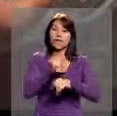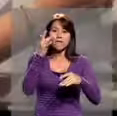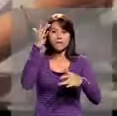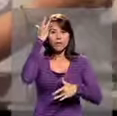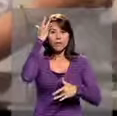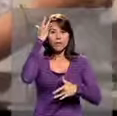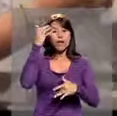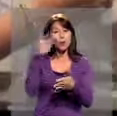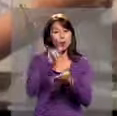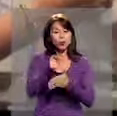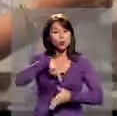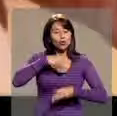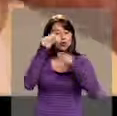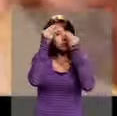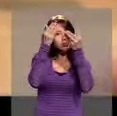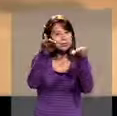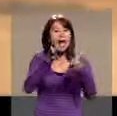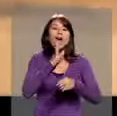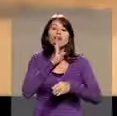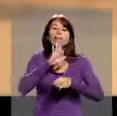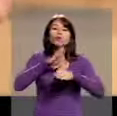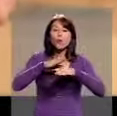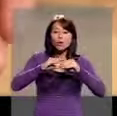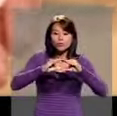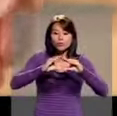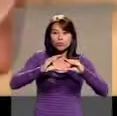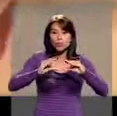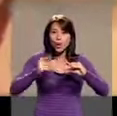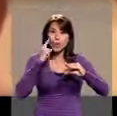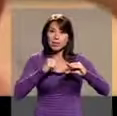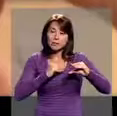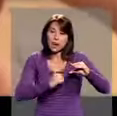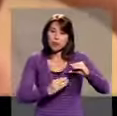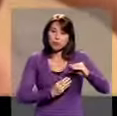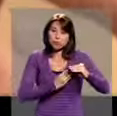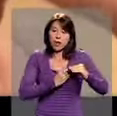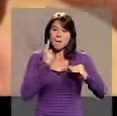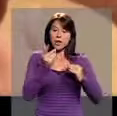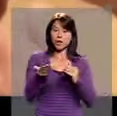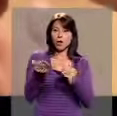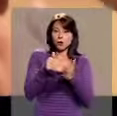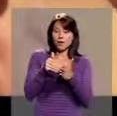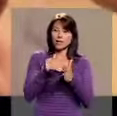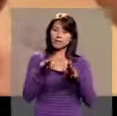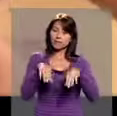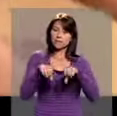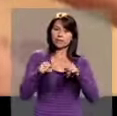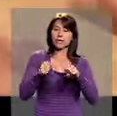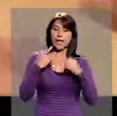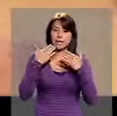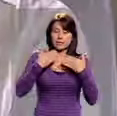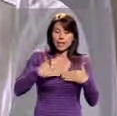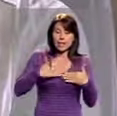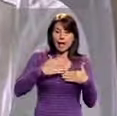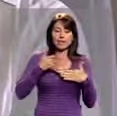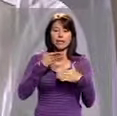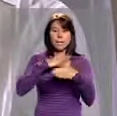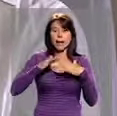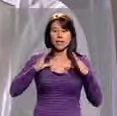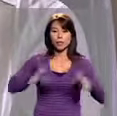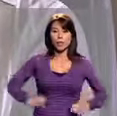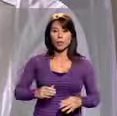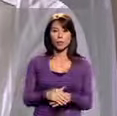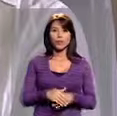tanto, en esta cápsula le contaremos sobre las prótesis mamarias como una opción para recuperar la estética de esa parte del cuerpo.